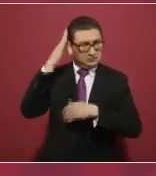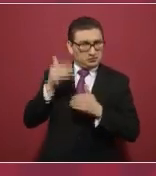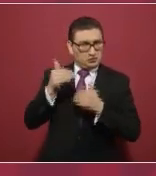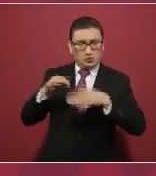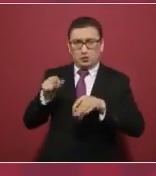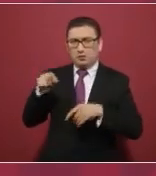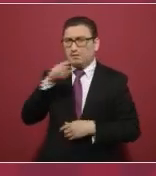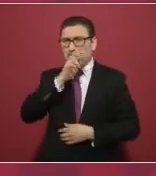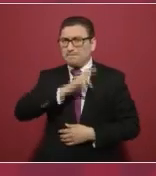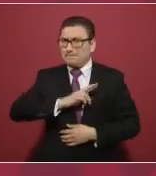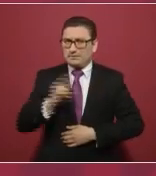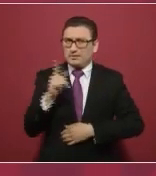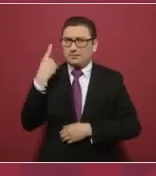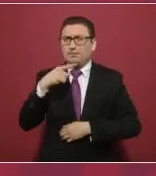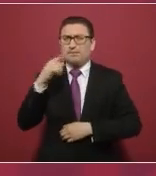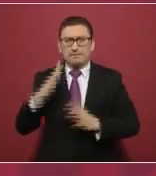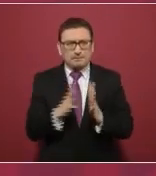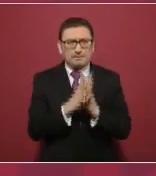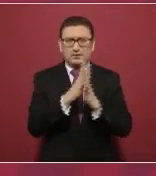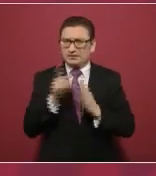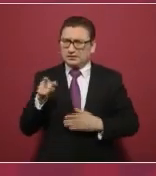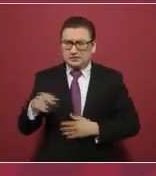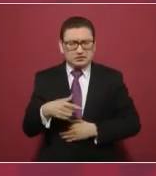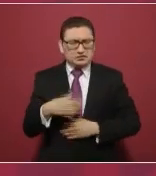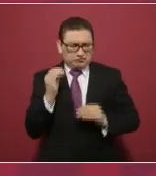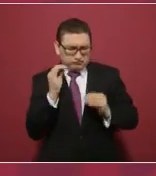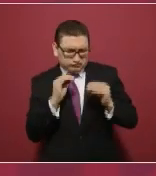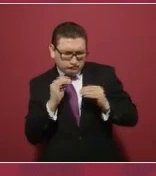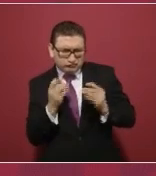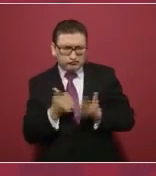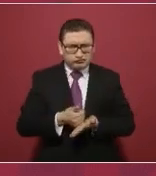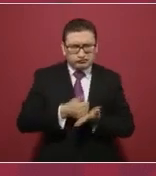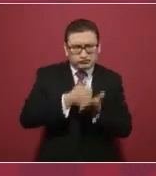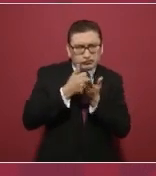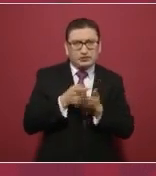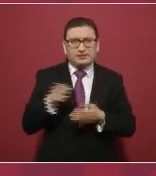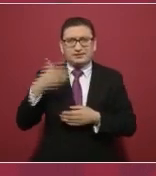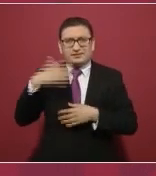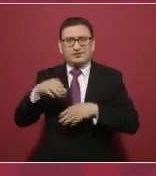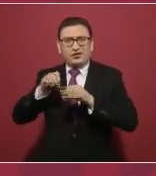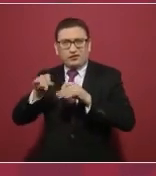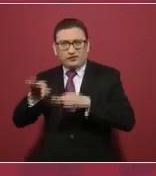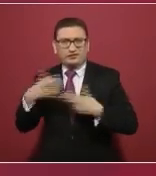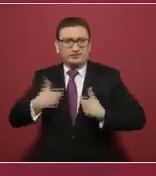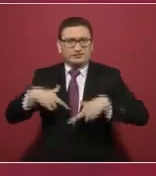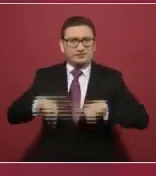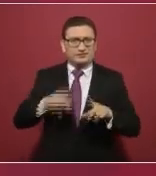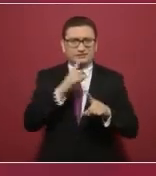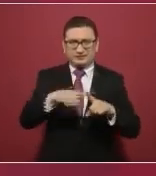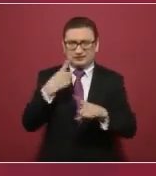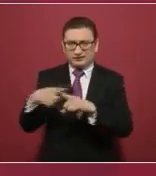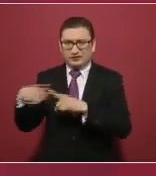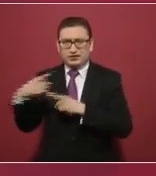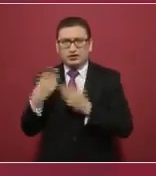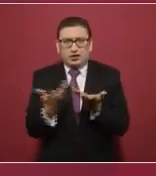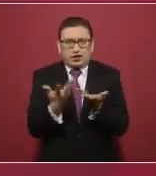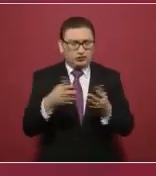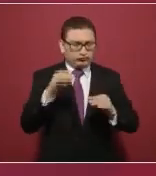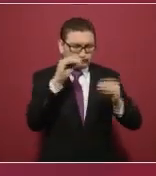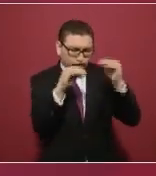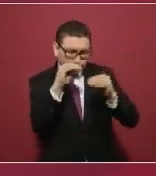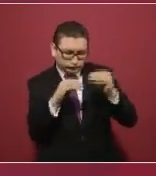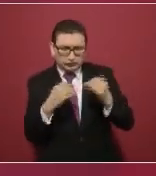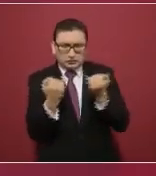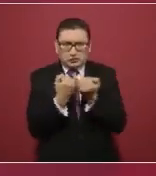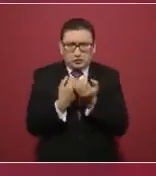hacerlo, para participar, para estar a través de su oficina y sus representantes en el diseño, formación